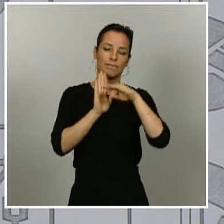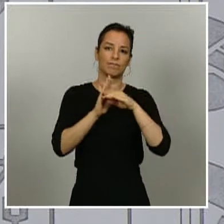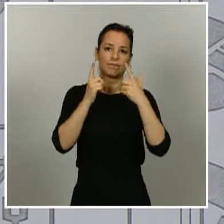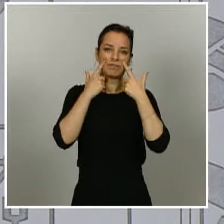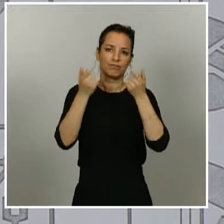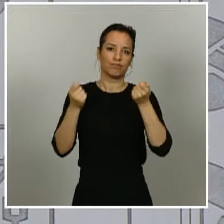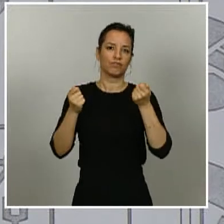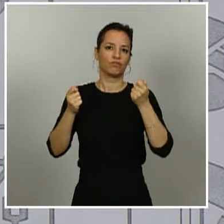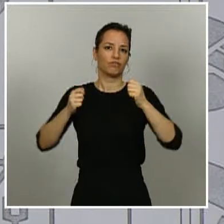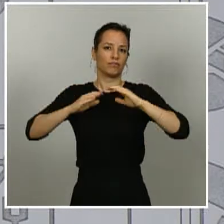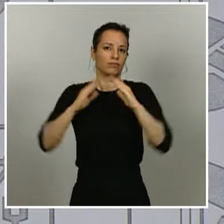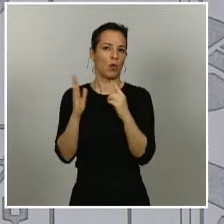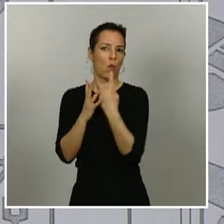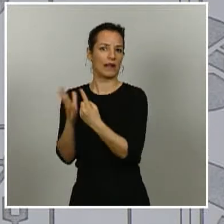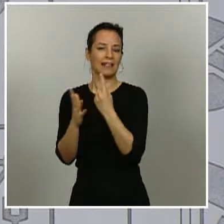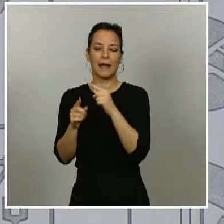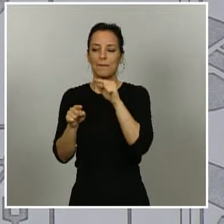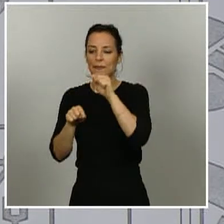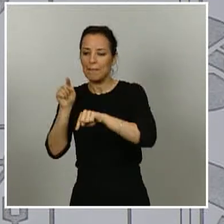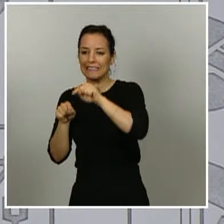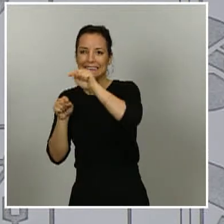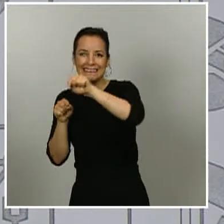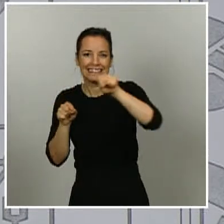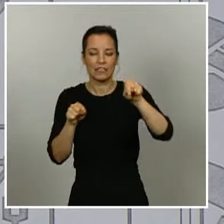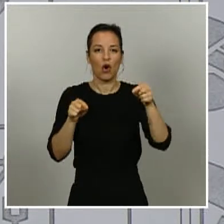de contactos estrechos a partir de un caso